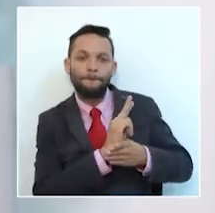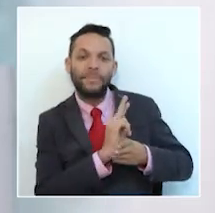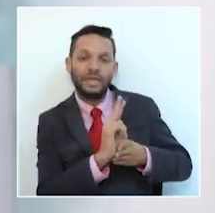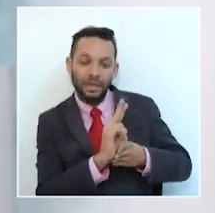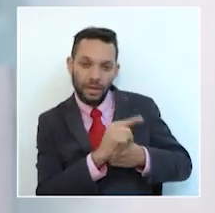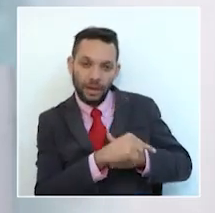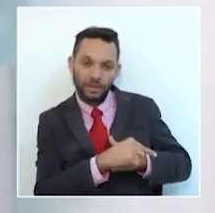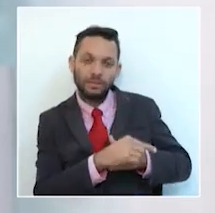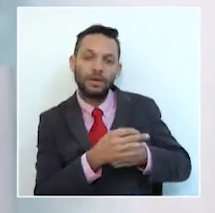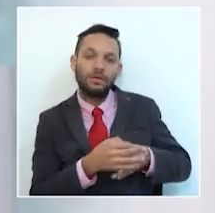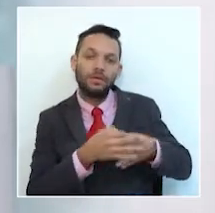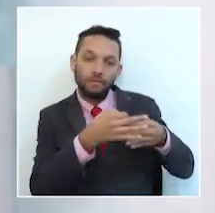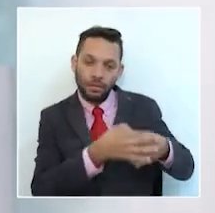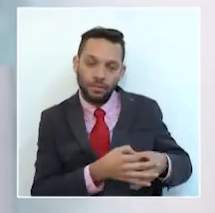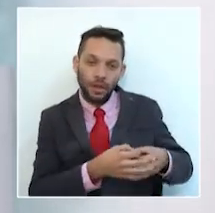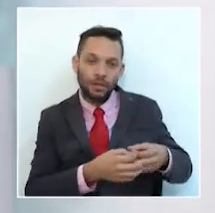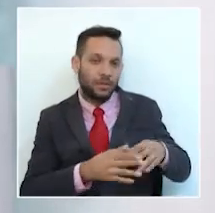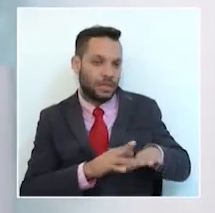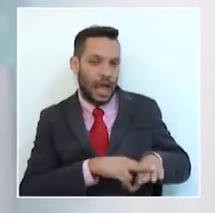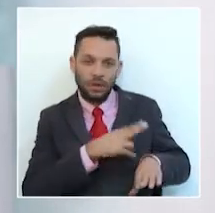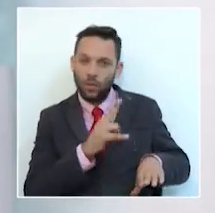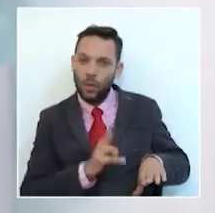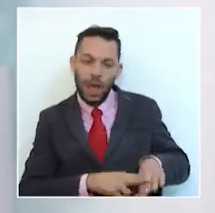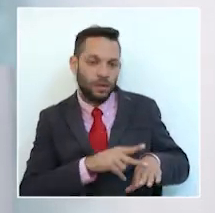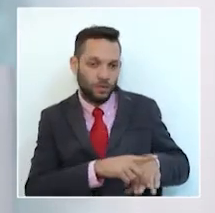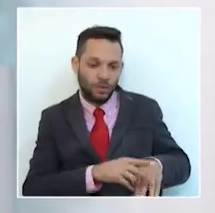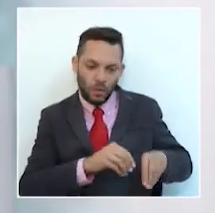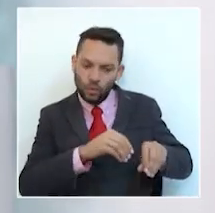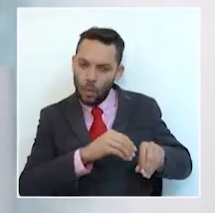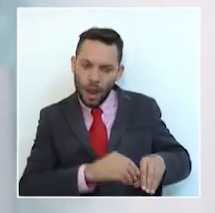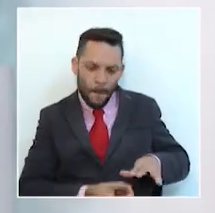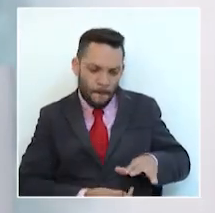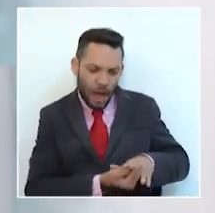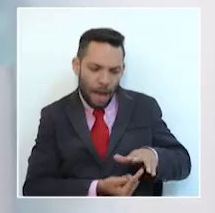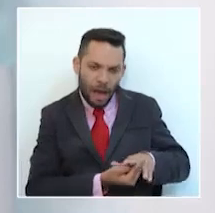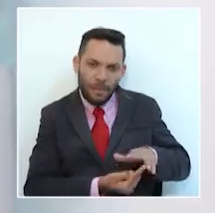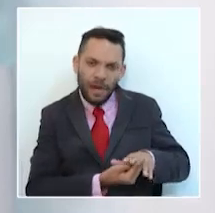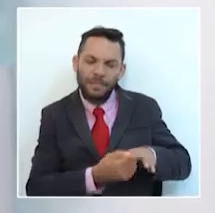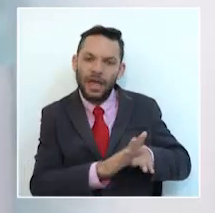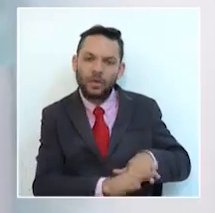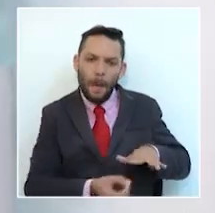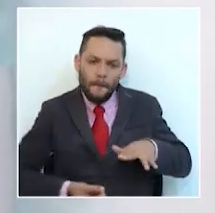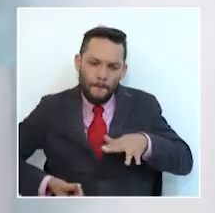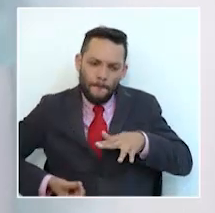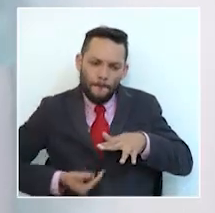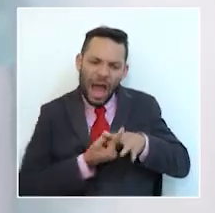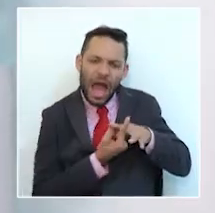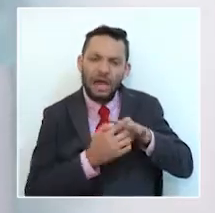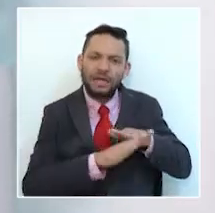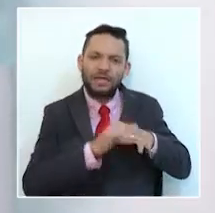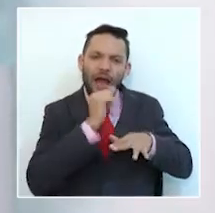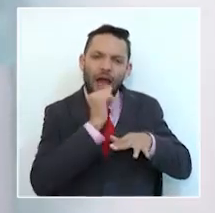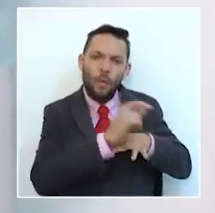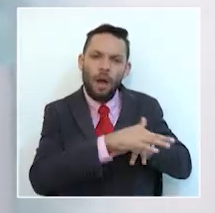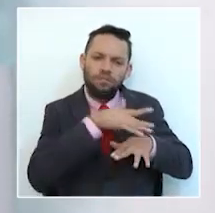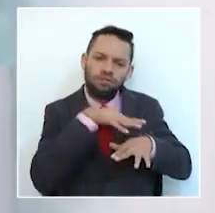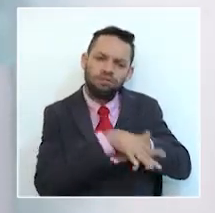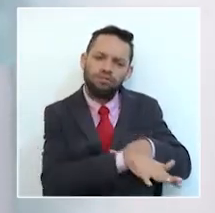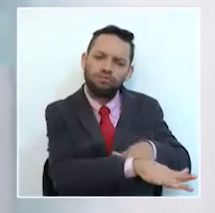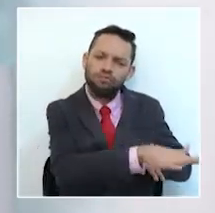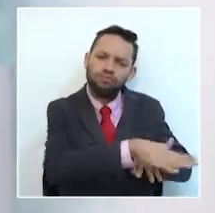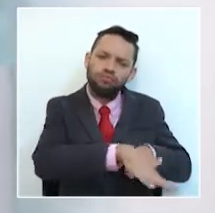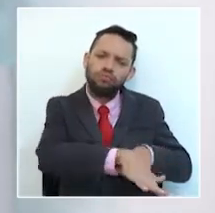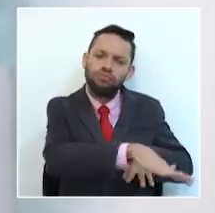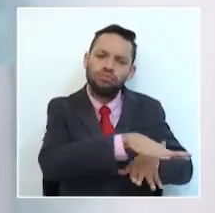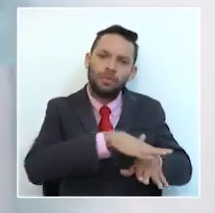que salen de la propia tierra que se pueden utilizar el agua el aire el vapor y